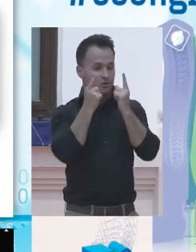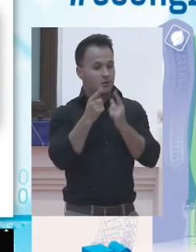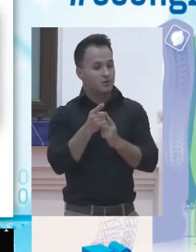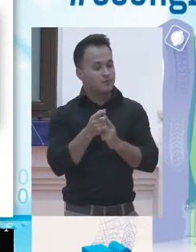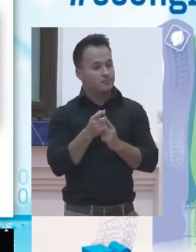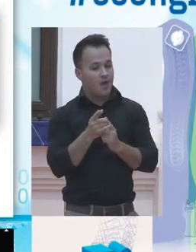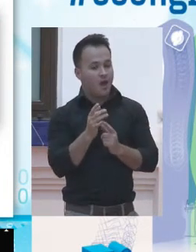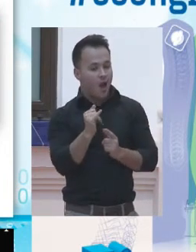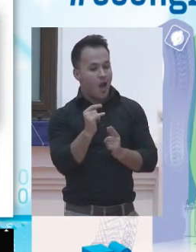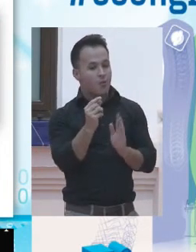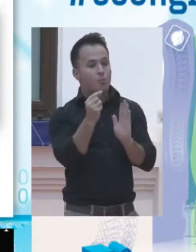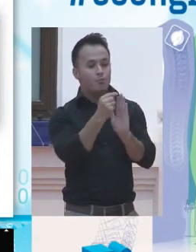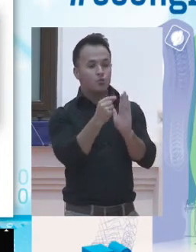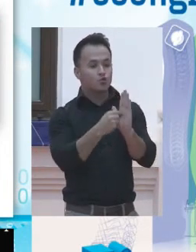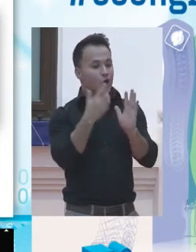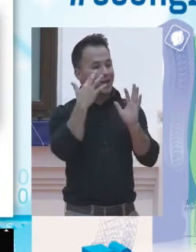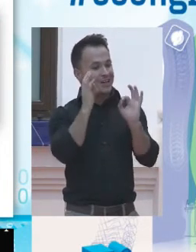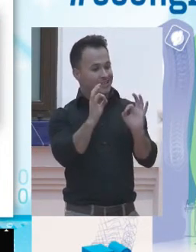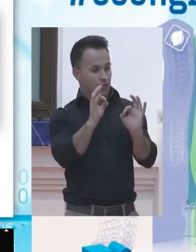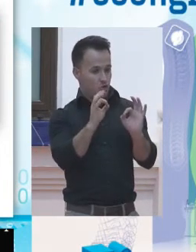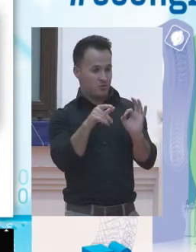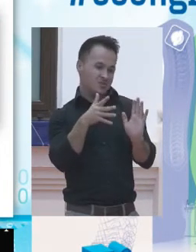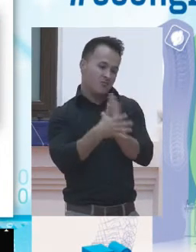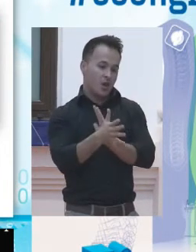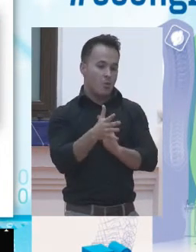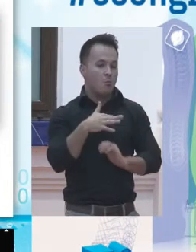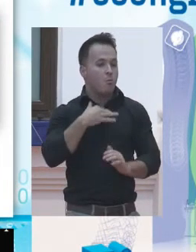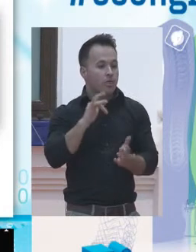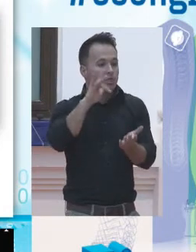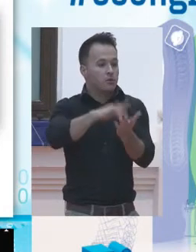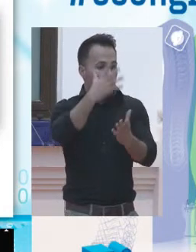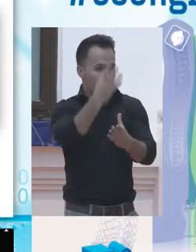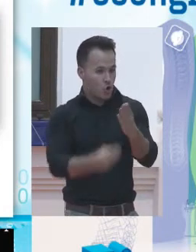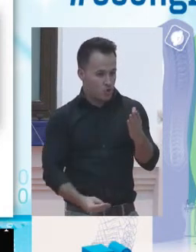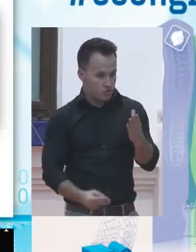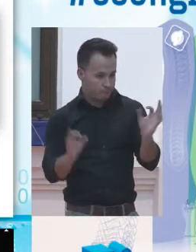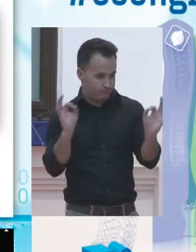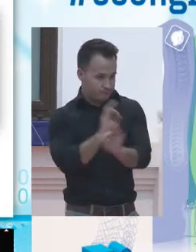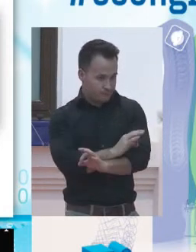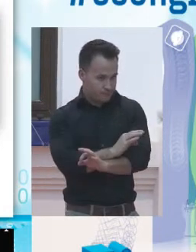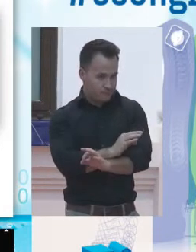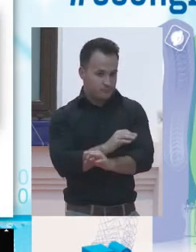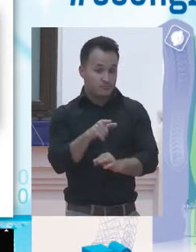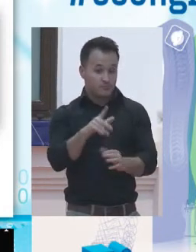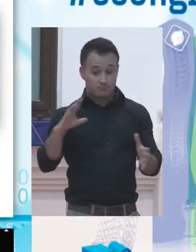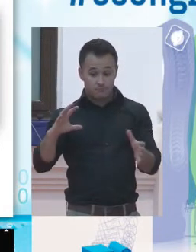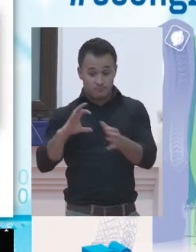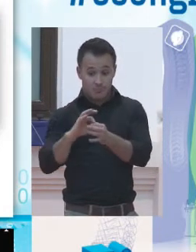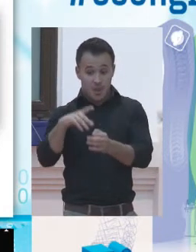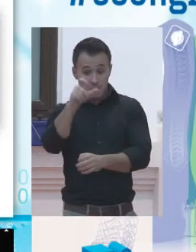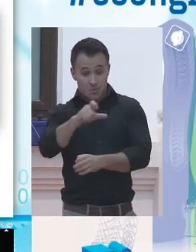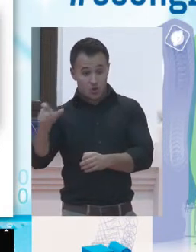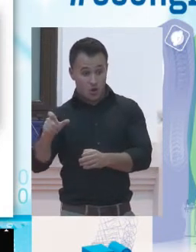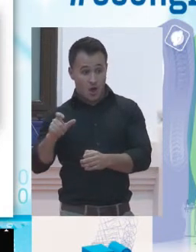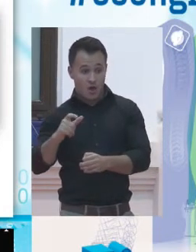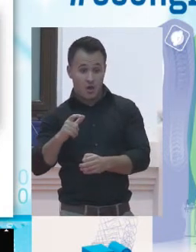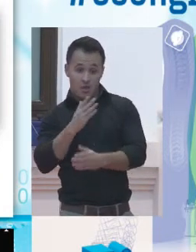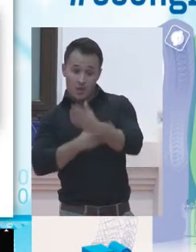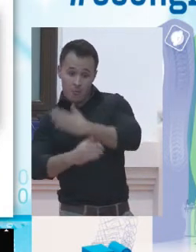que hay puntos críticos donde se producen errores, pero esos errores no están relacionados con la capacidad o discapacidad del